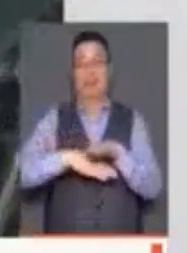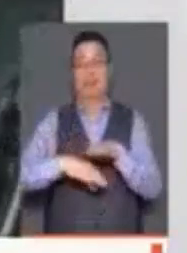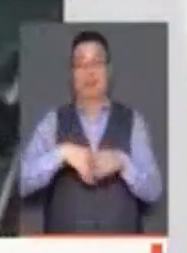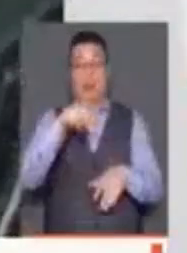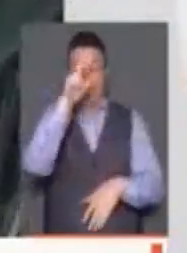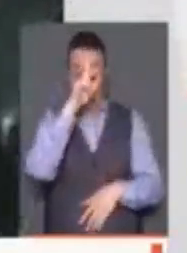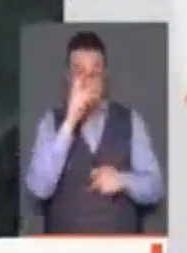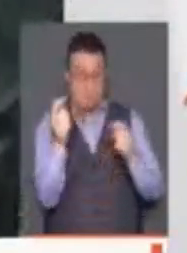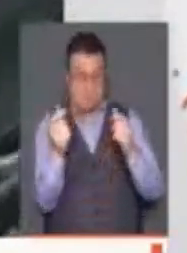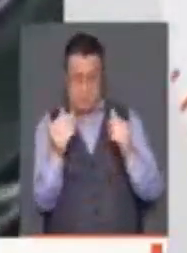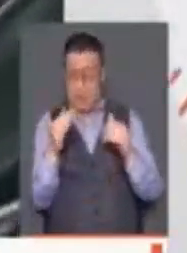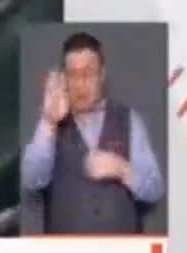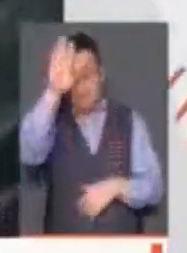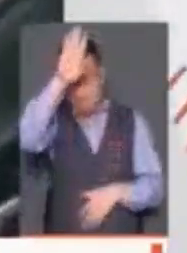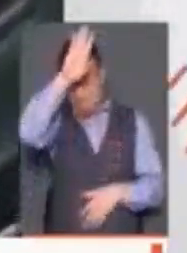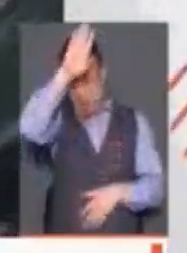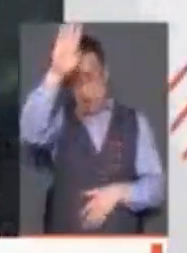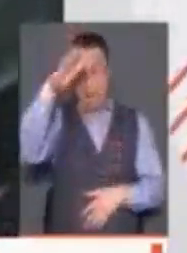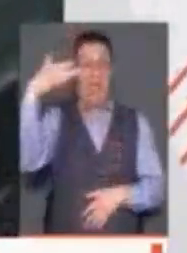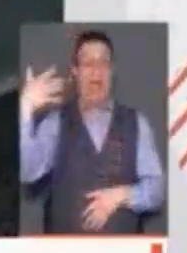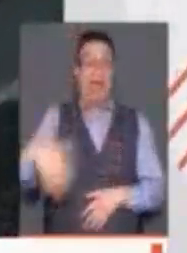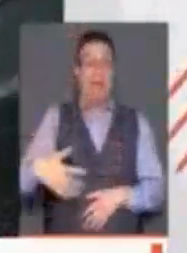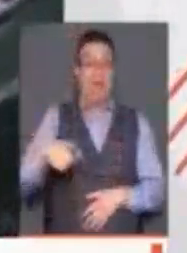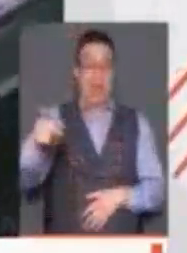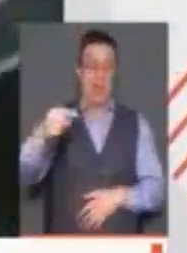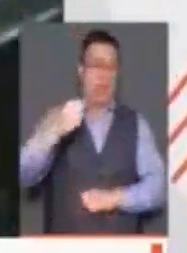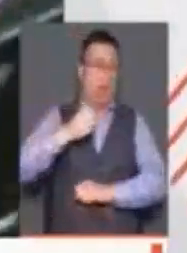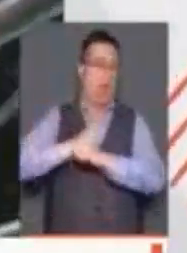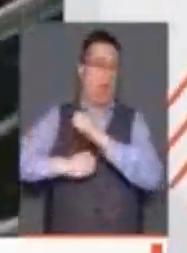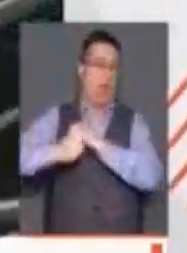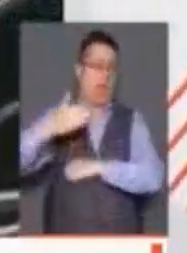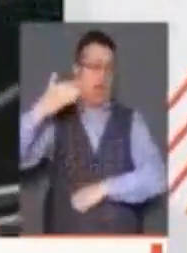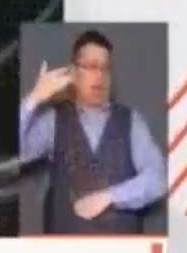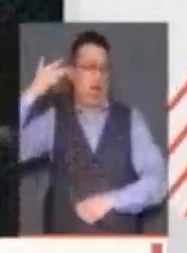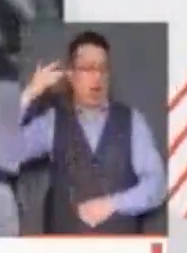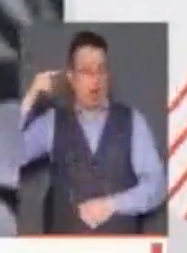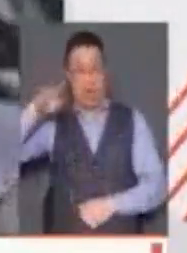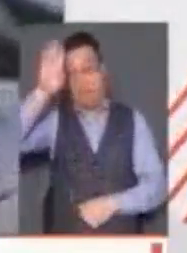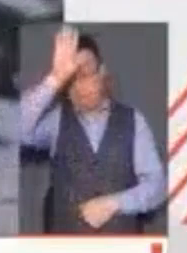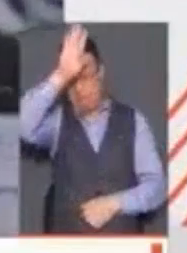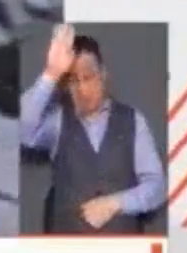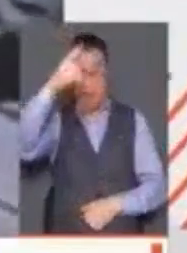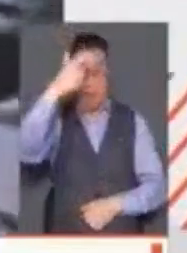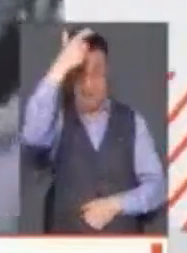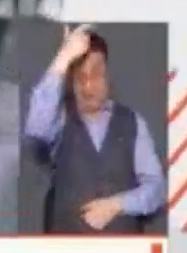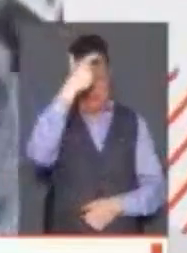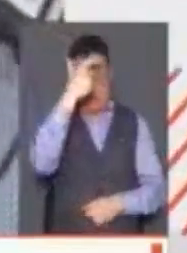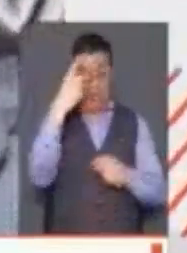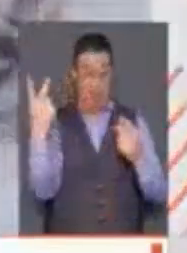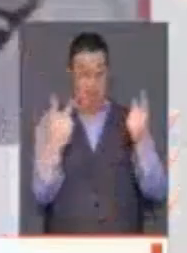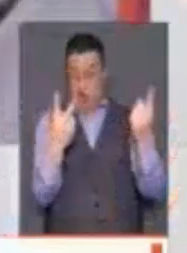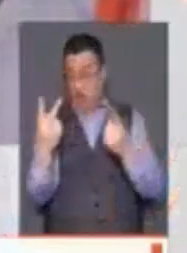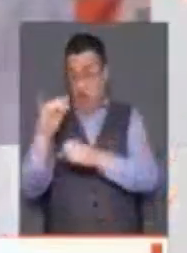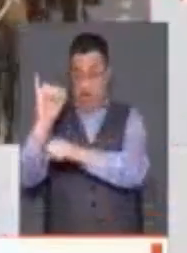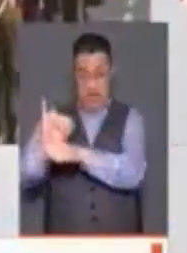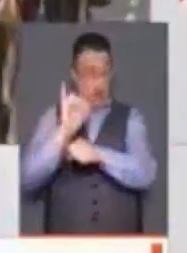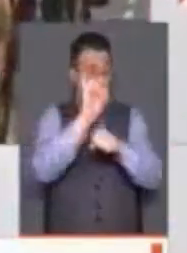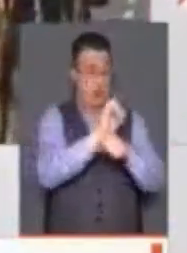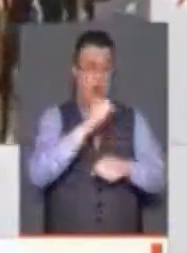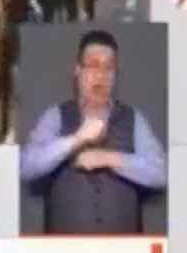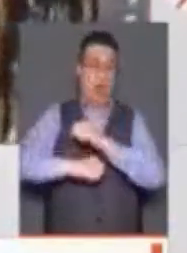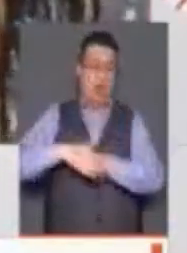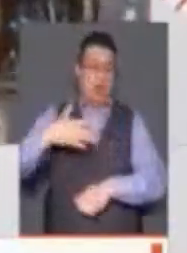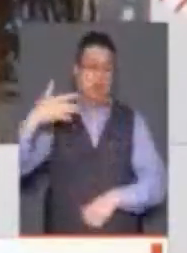yo, por el peso milenario de la institución. Tanto el papa como la monarquía representan instituciones milenarias y pesa sobre